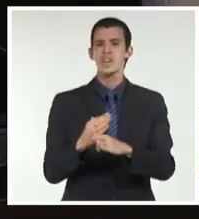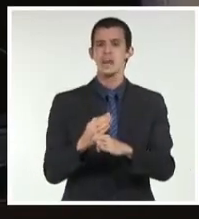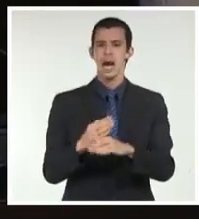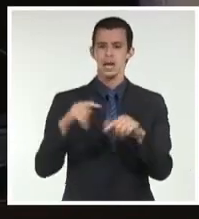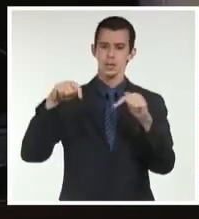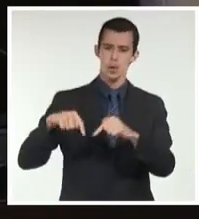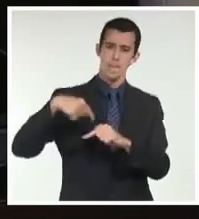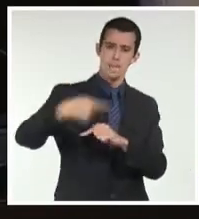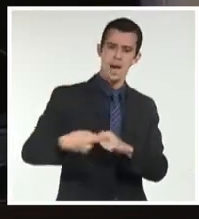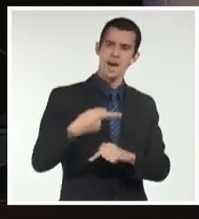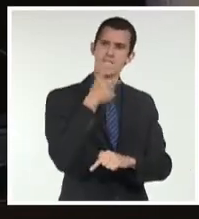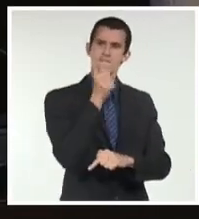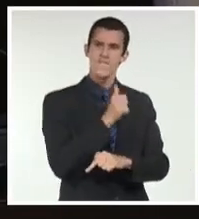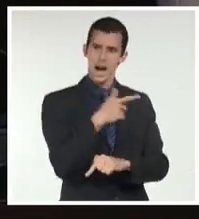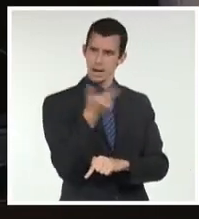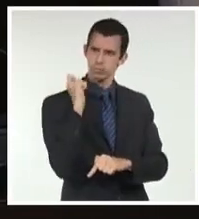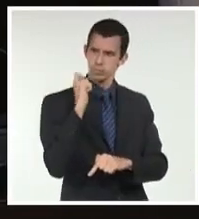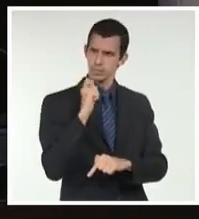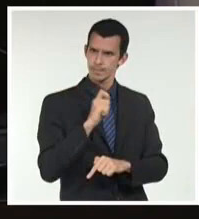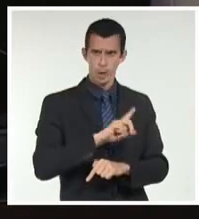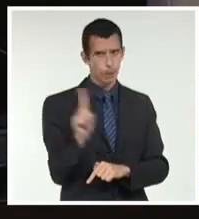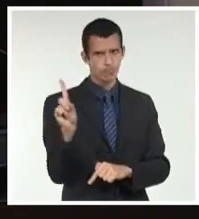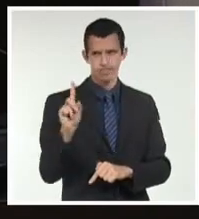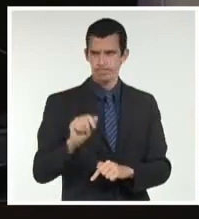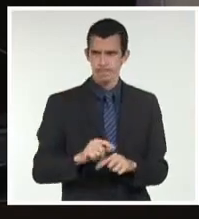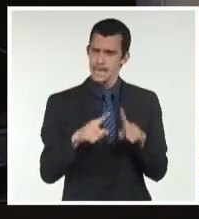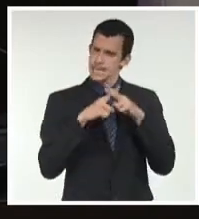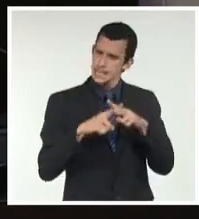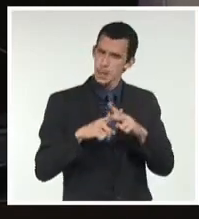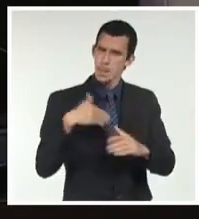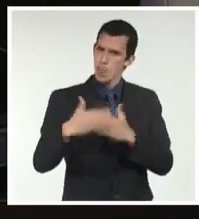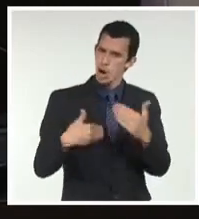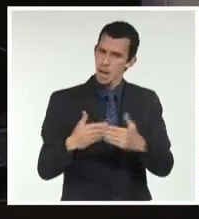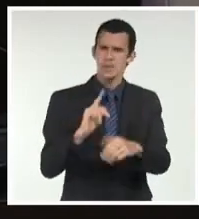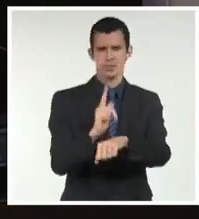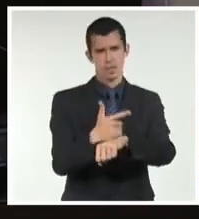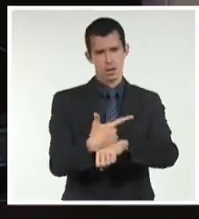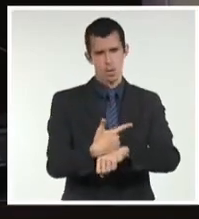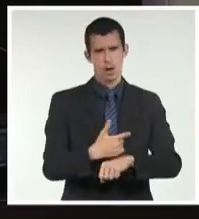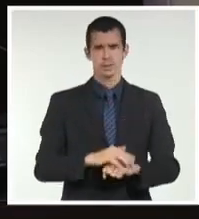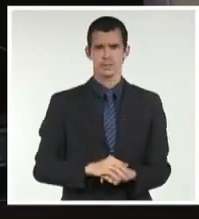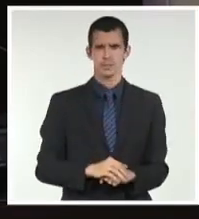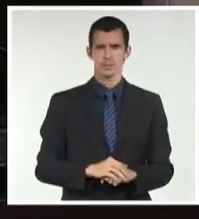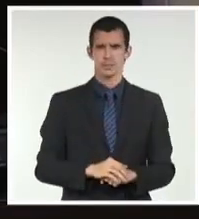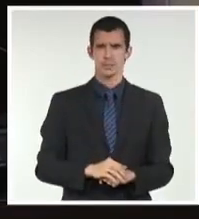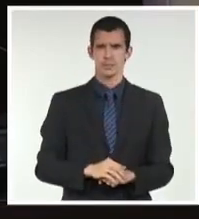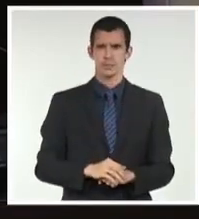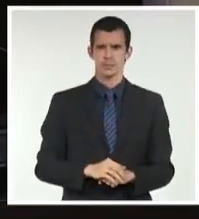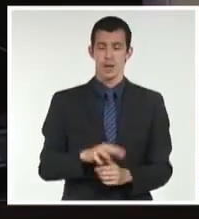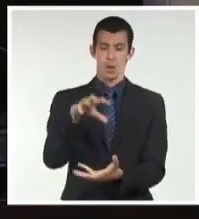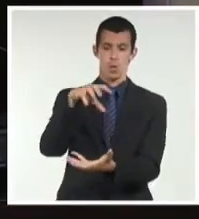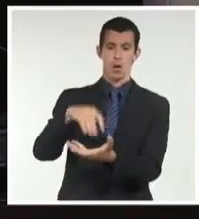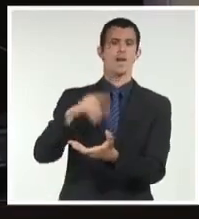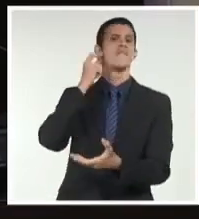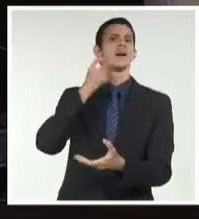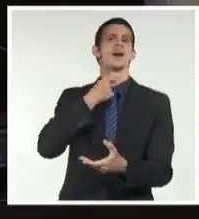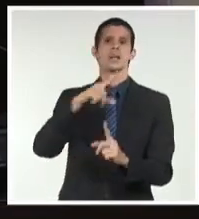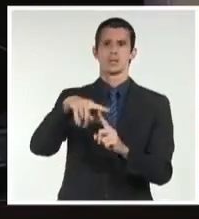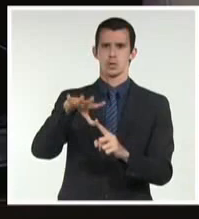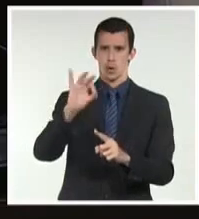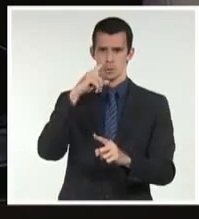que venía avanzando bien y que la echó por tierra el accidente de la caldera de Felton. Si nosotros hubiéramos